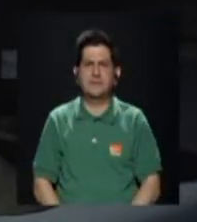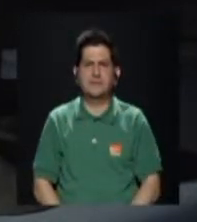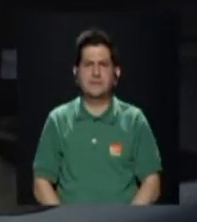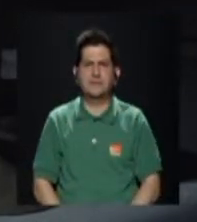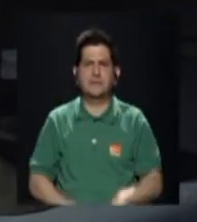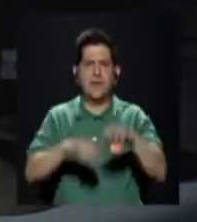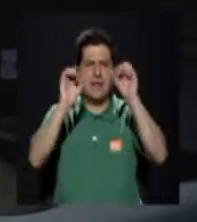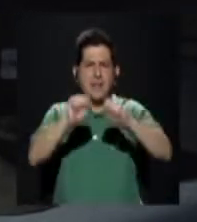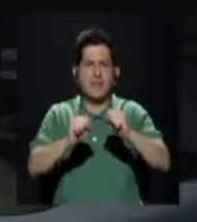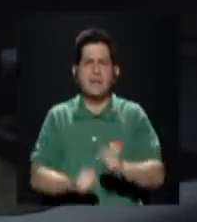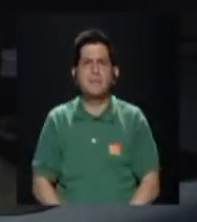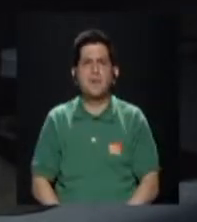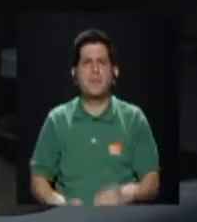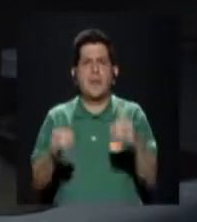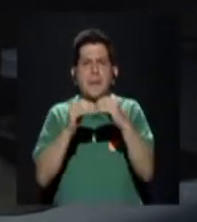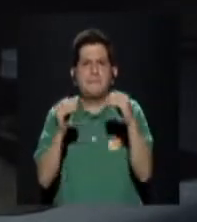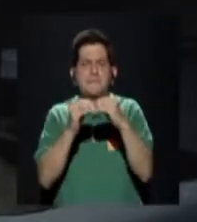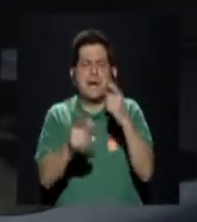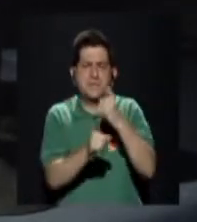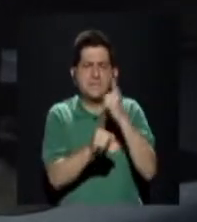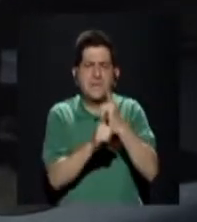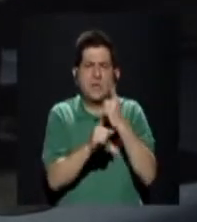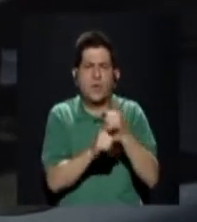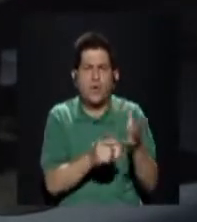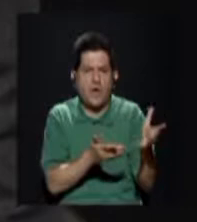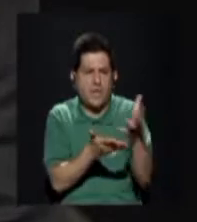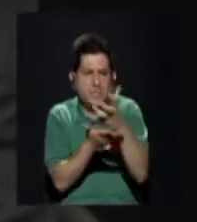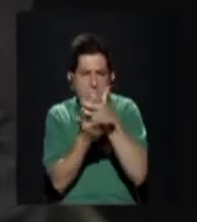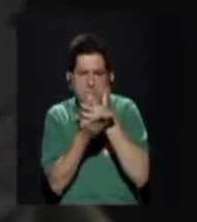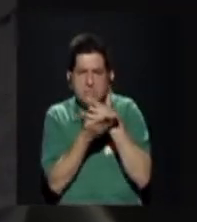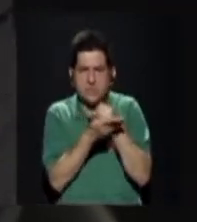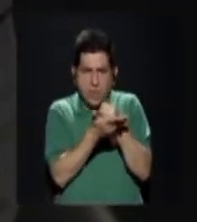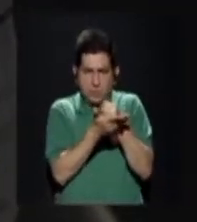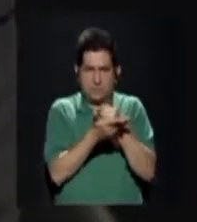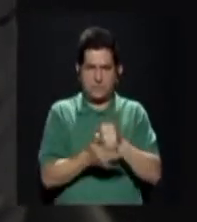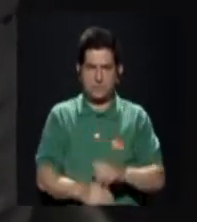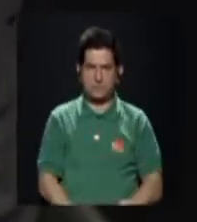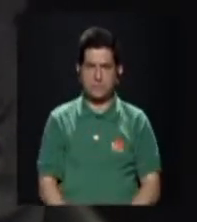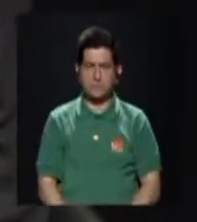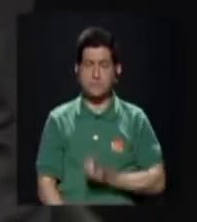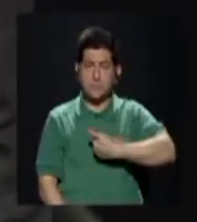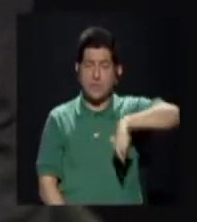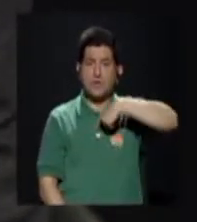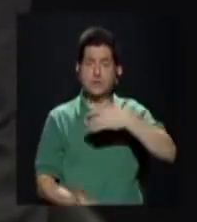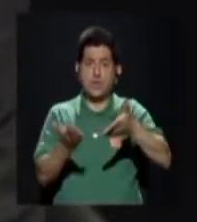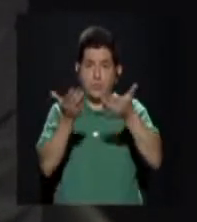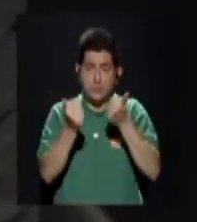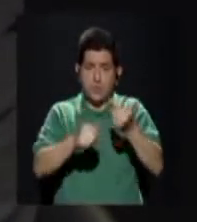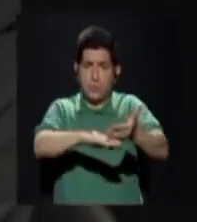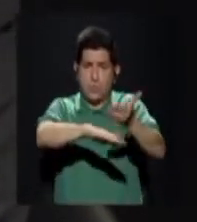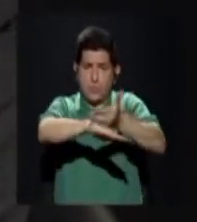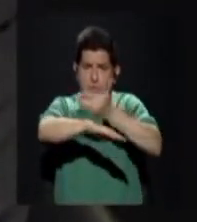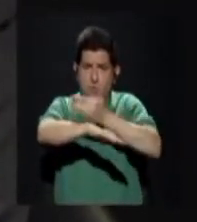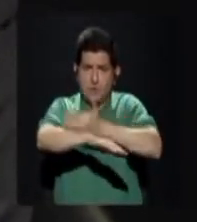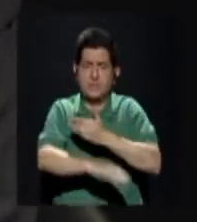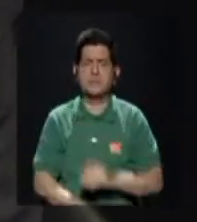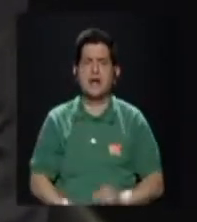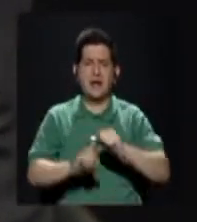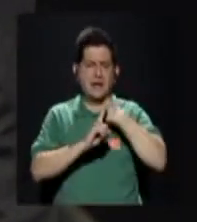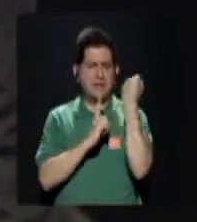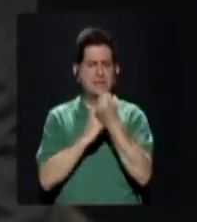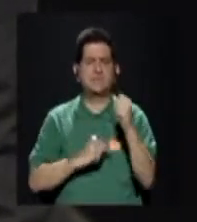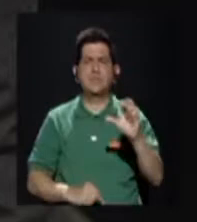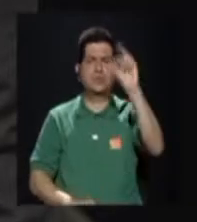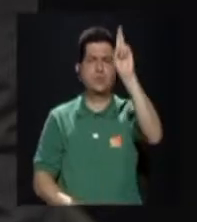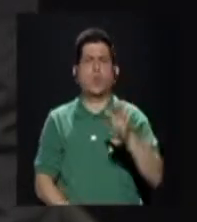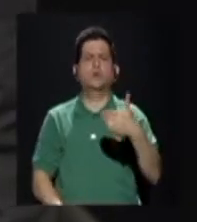de coger más de lo que se debe. En esto, si quisiéramos mejorar la posición de Costa